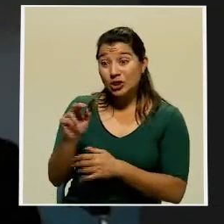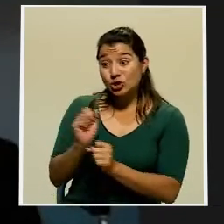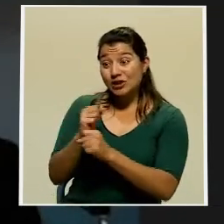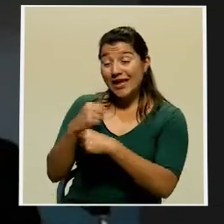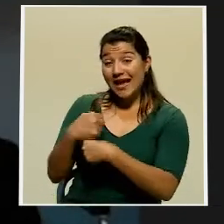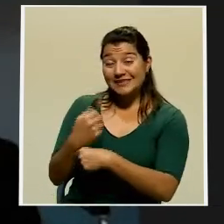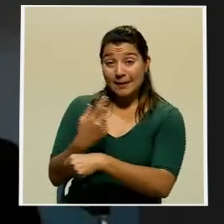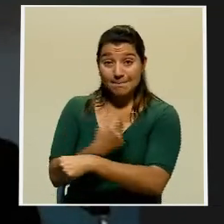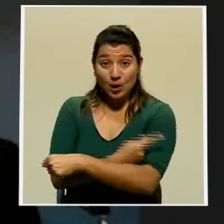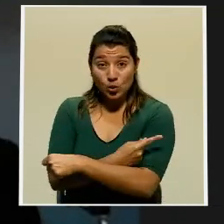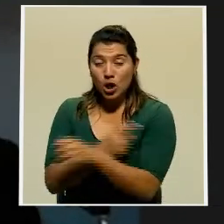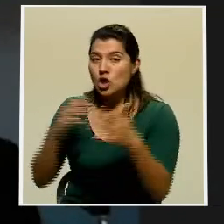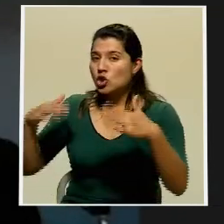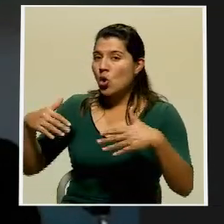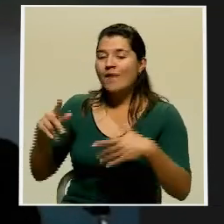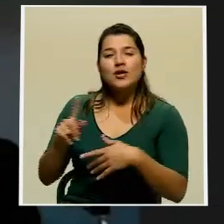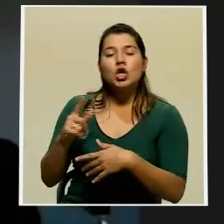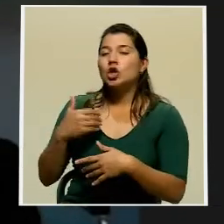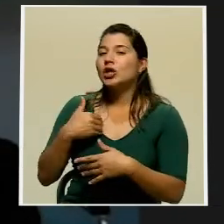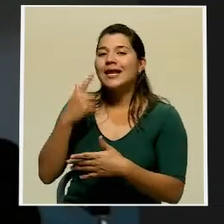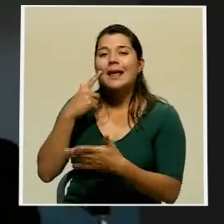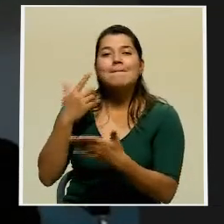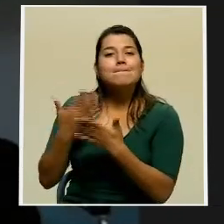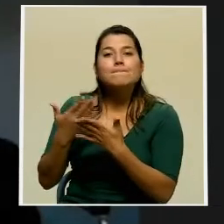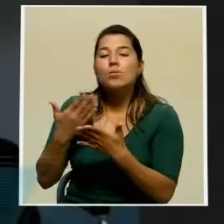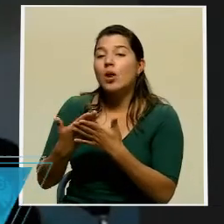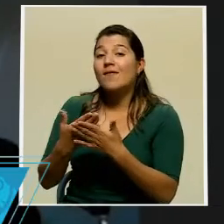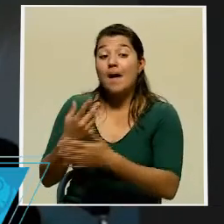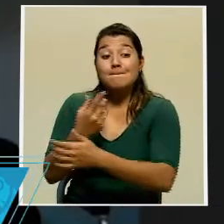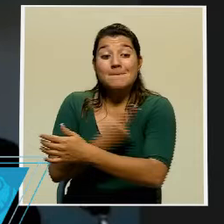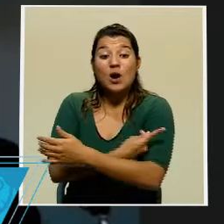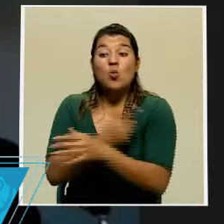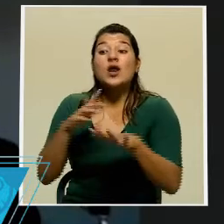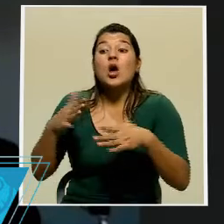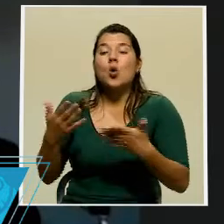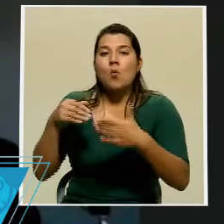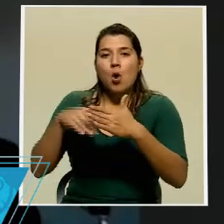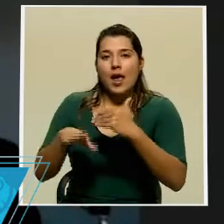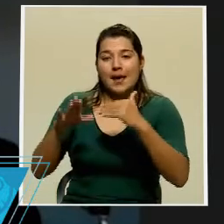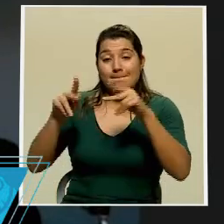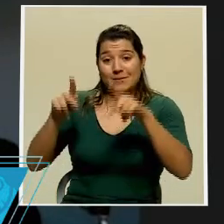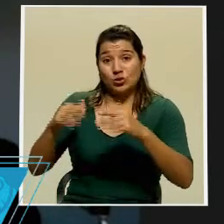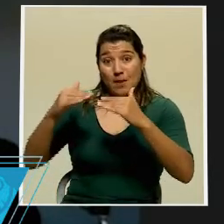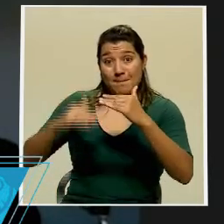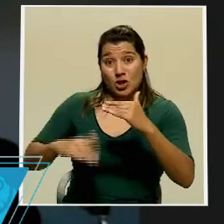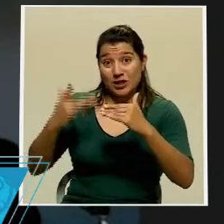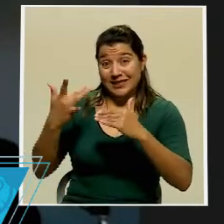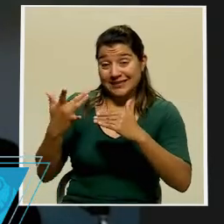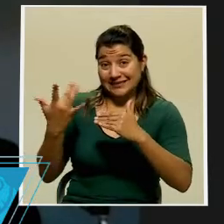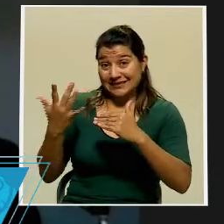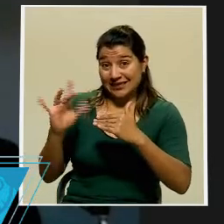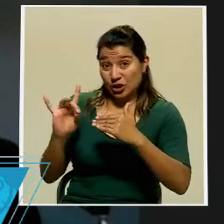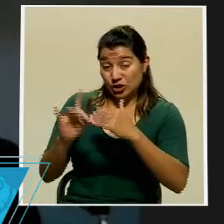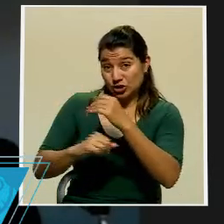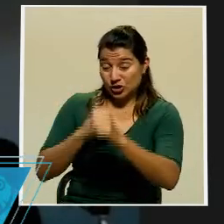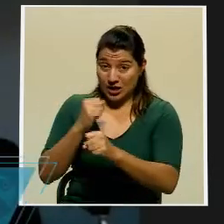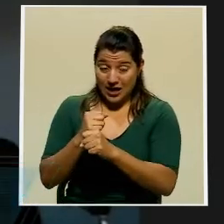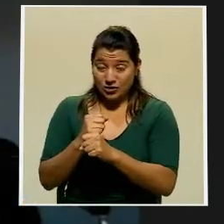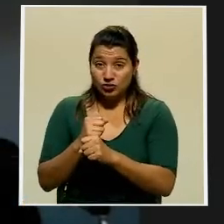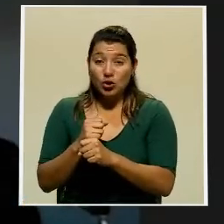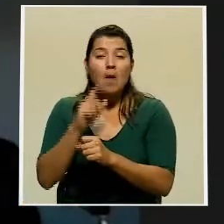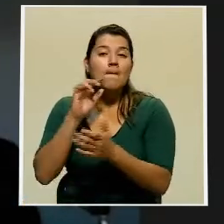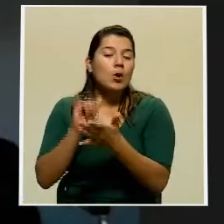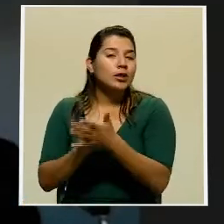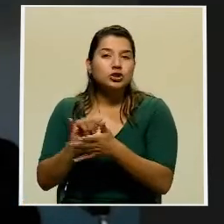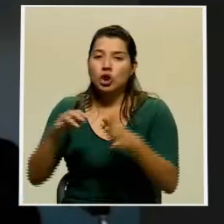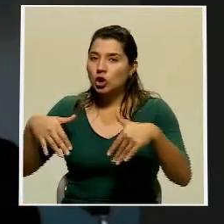vacunas, no tienen estudios todavía en población menor de edad. Esta es la razón por la cual no se vacunan niños. Sí es cierto que ya hay varias de